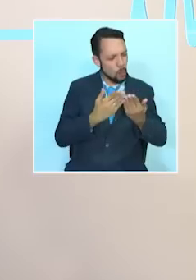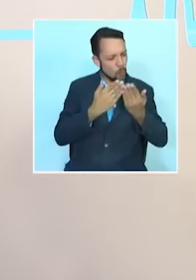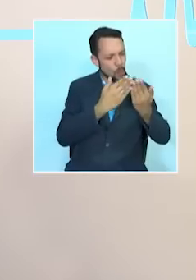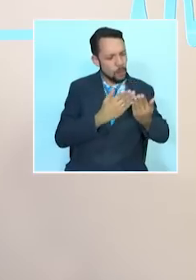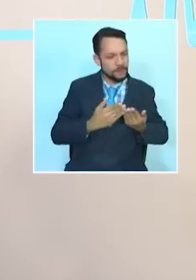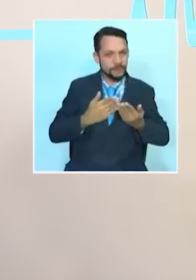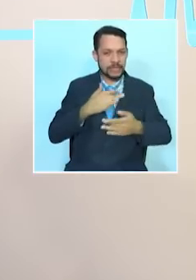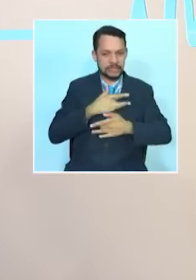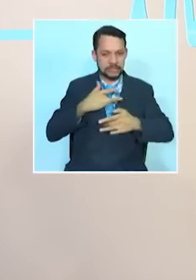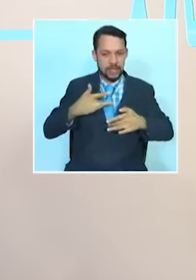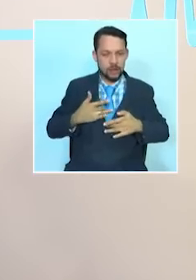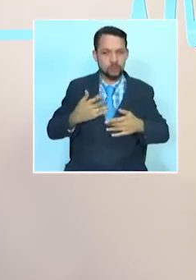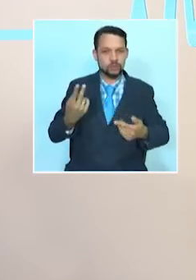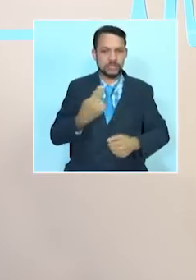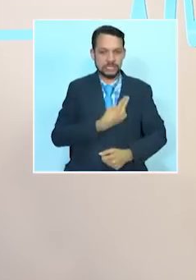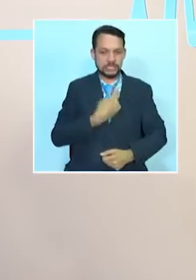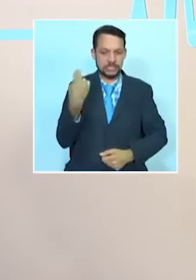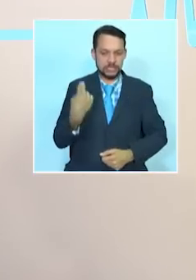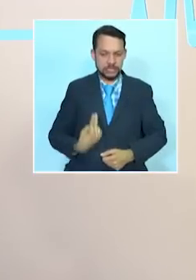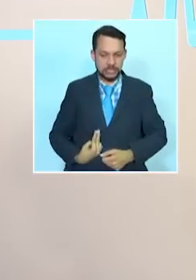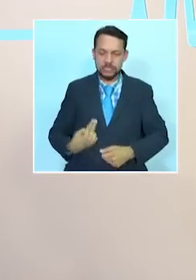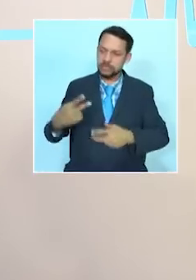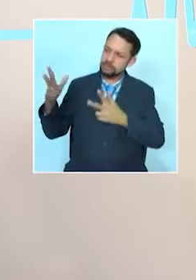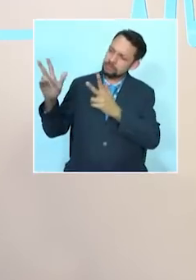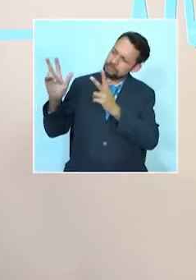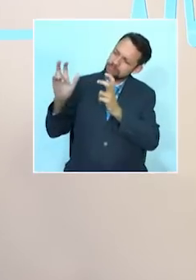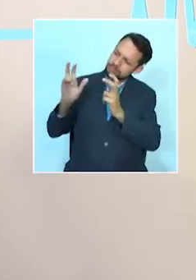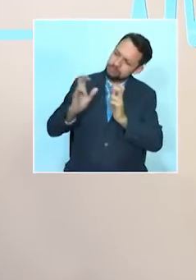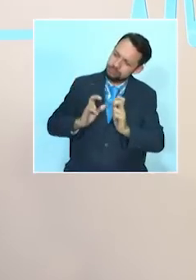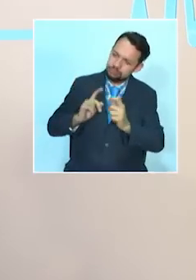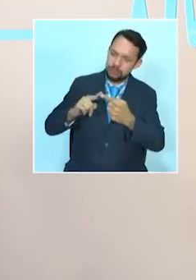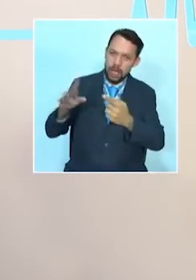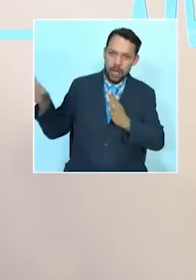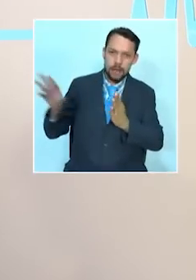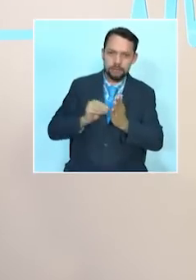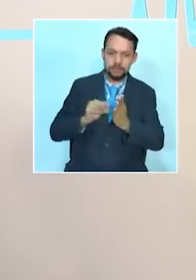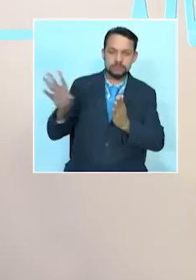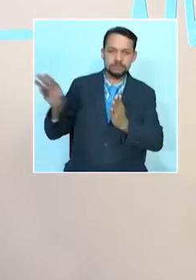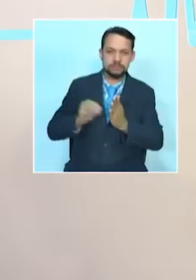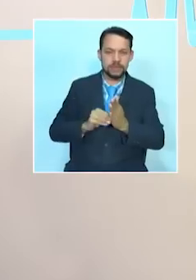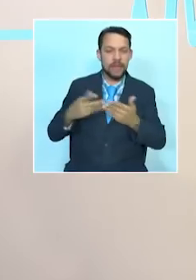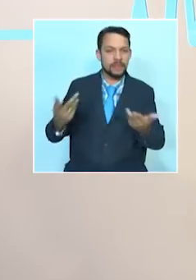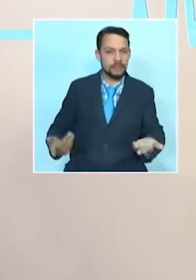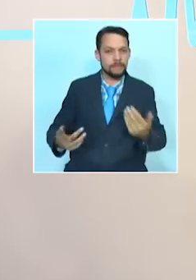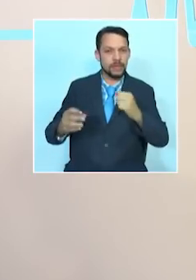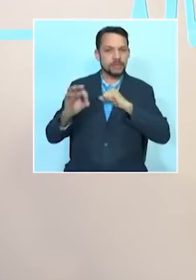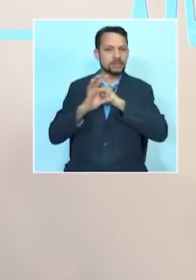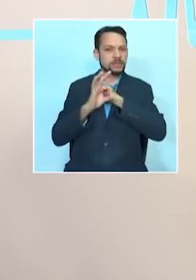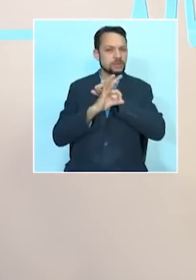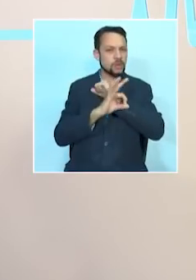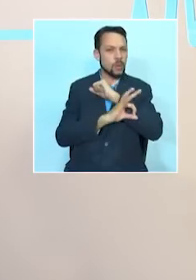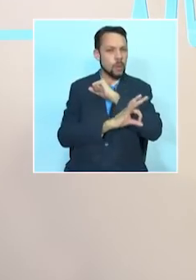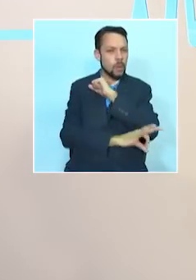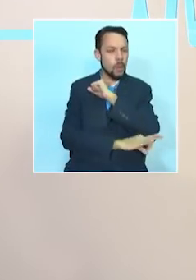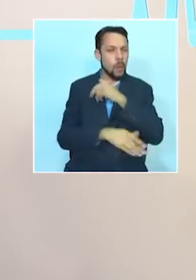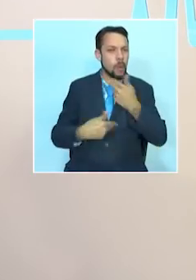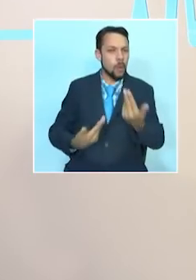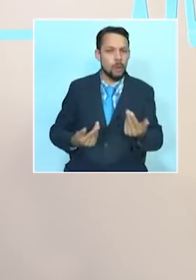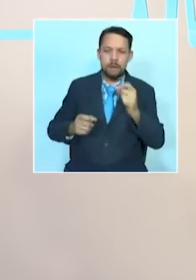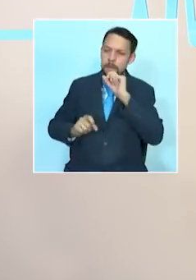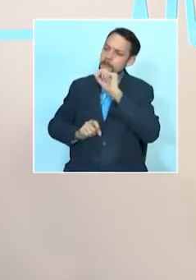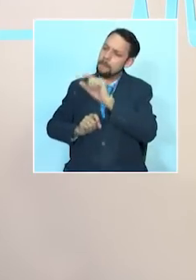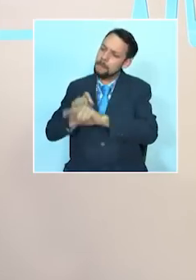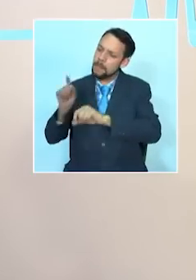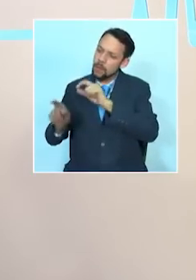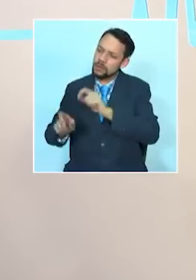medicina tradicional China desde la parte de la eh medicina psicoemocional Cómo abordar el paciente y cómo ayudarle a mejorar su